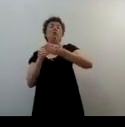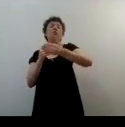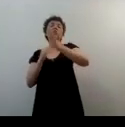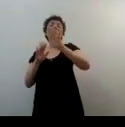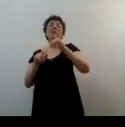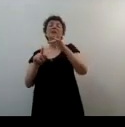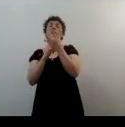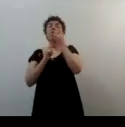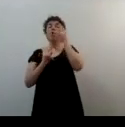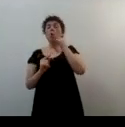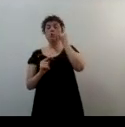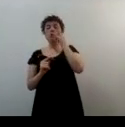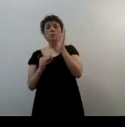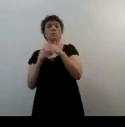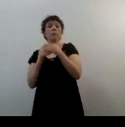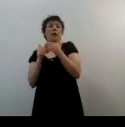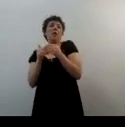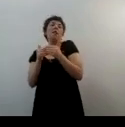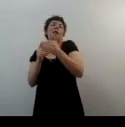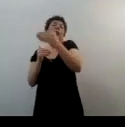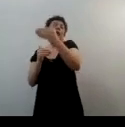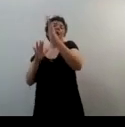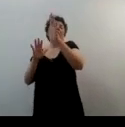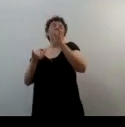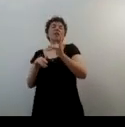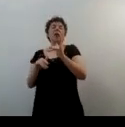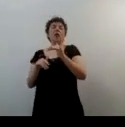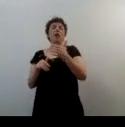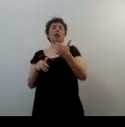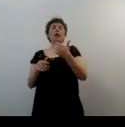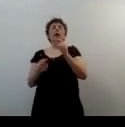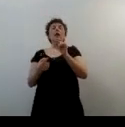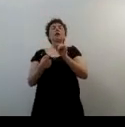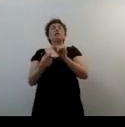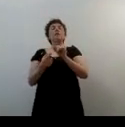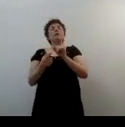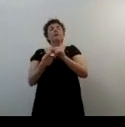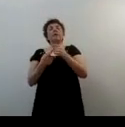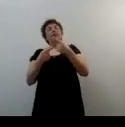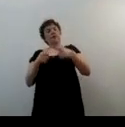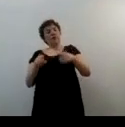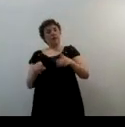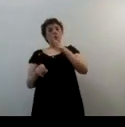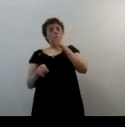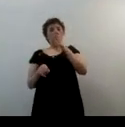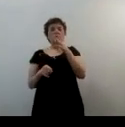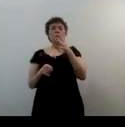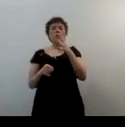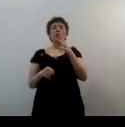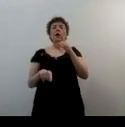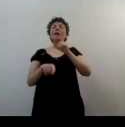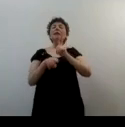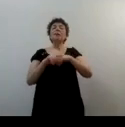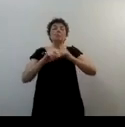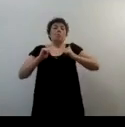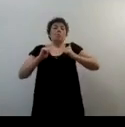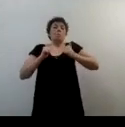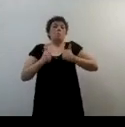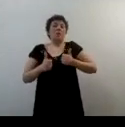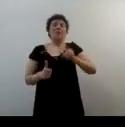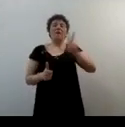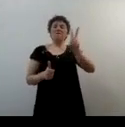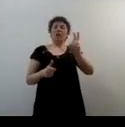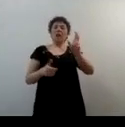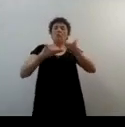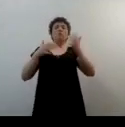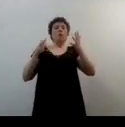larga no toleras de la misma manera la glucosa. Por eso es algo que es efectivo en un primer momento, o sea, ayuda a perder